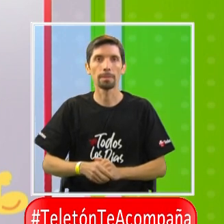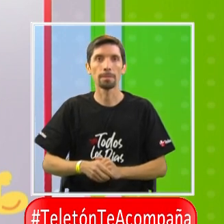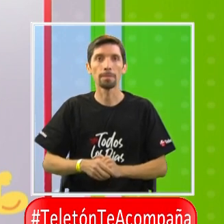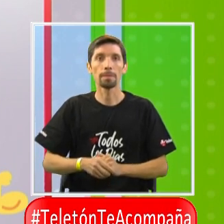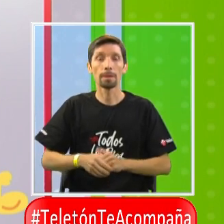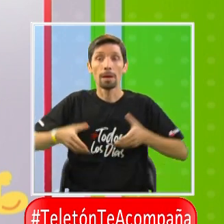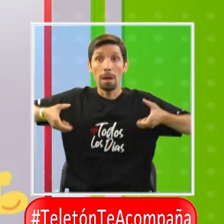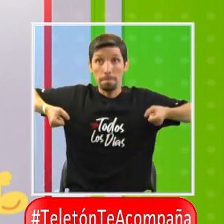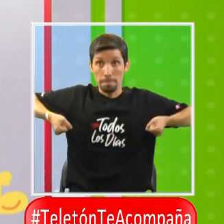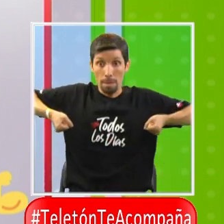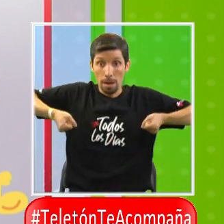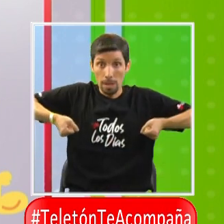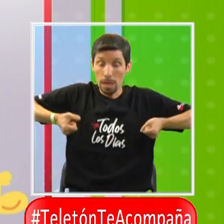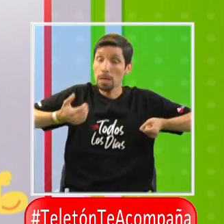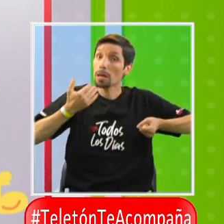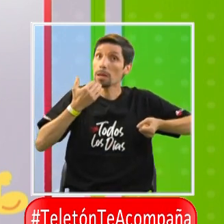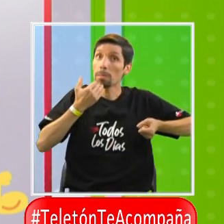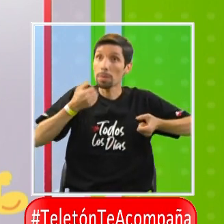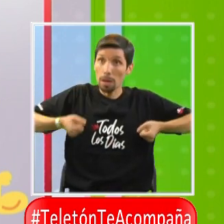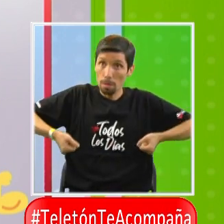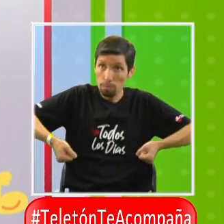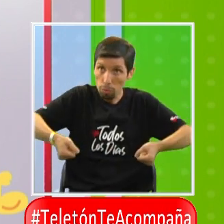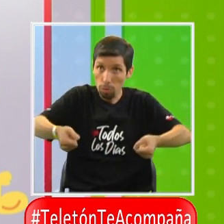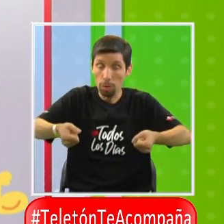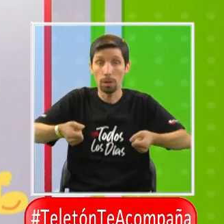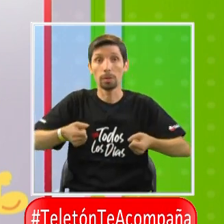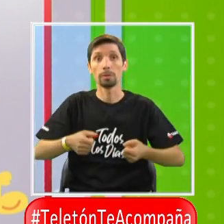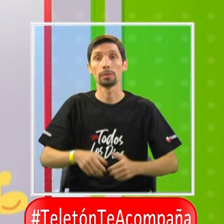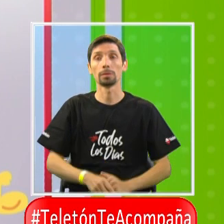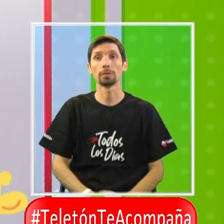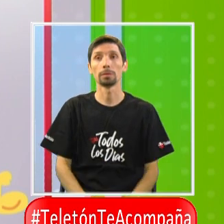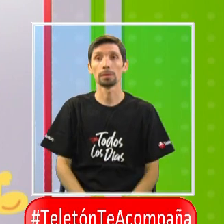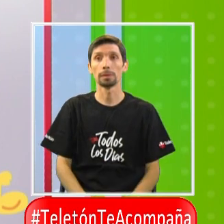Las manillas en caso de que te empujen.